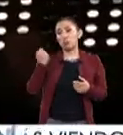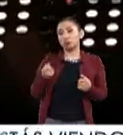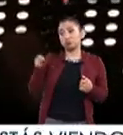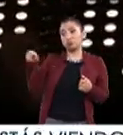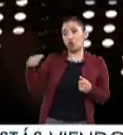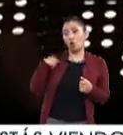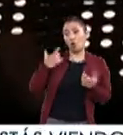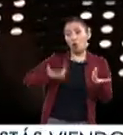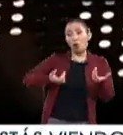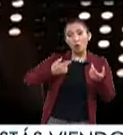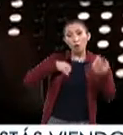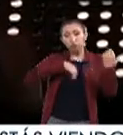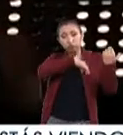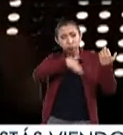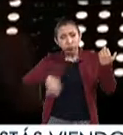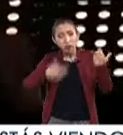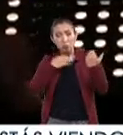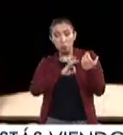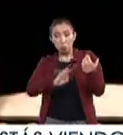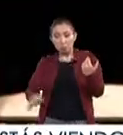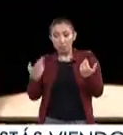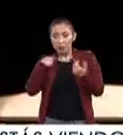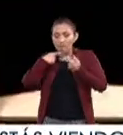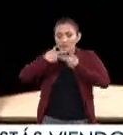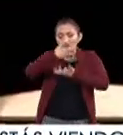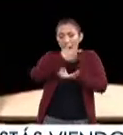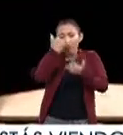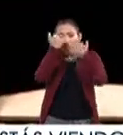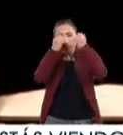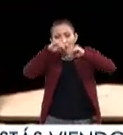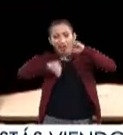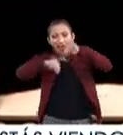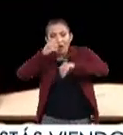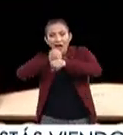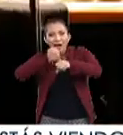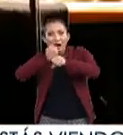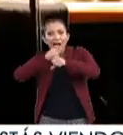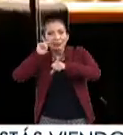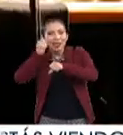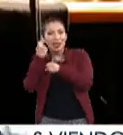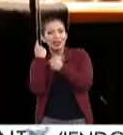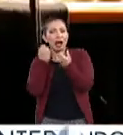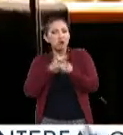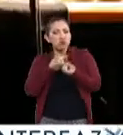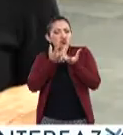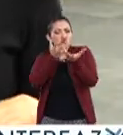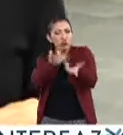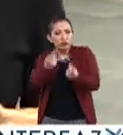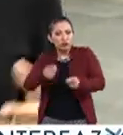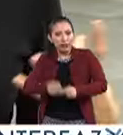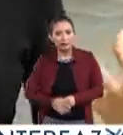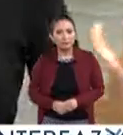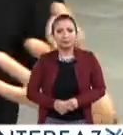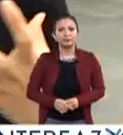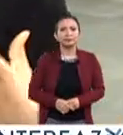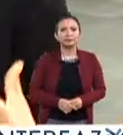notable instrumentación, así como por su capacidad de renegociar y reinventar la práctica y la técnica de la interpretación.